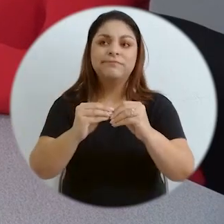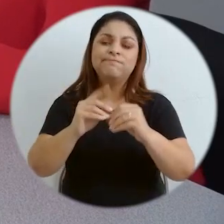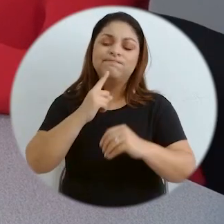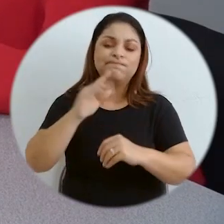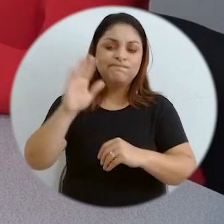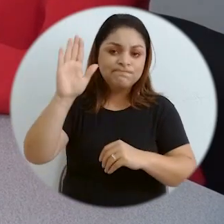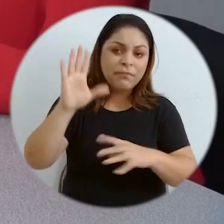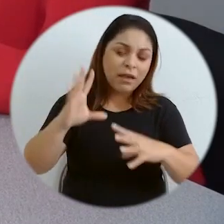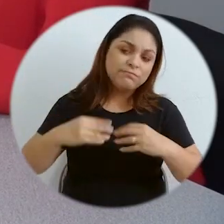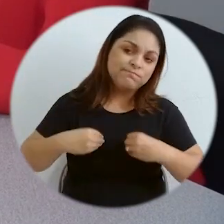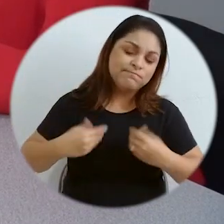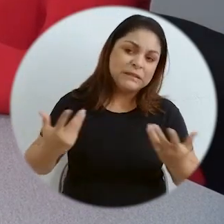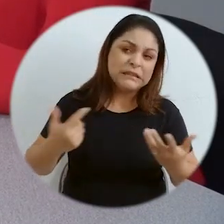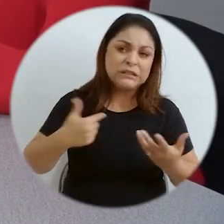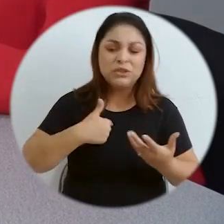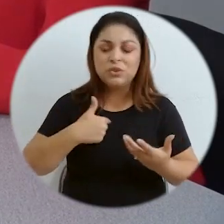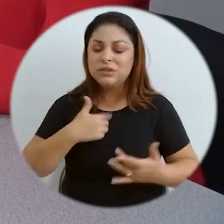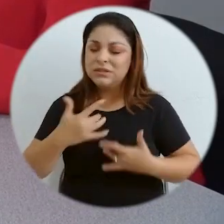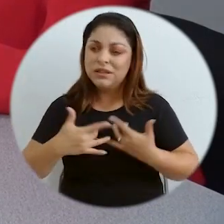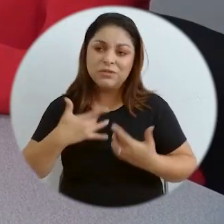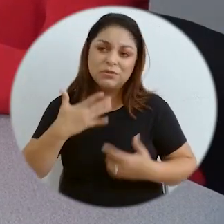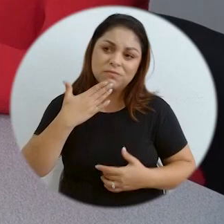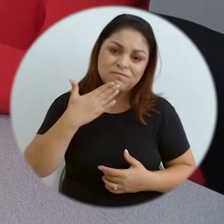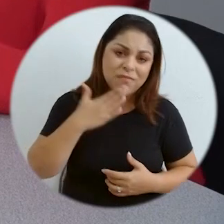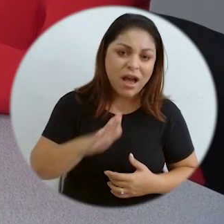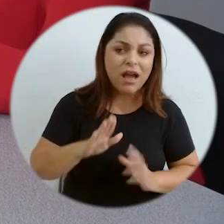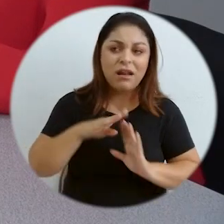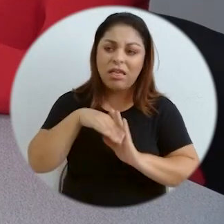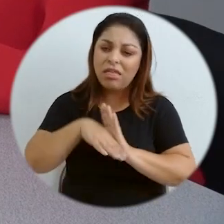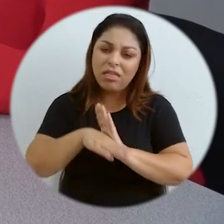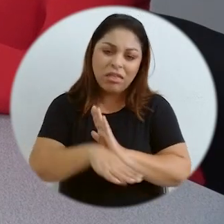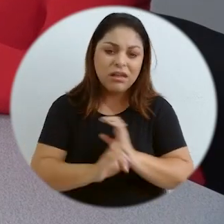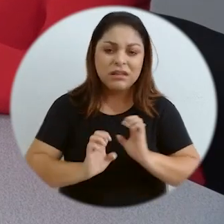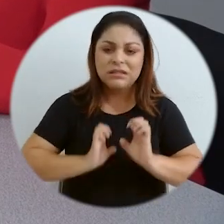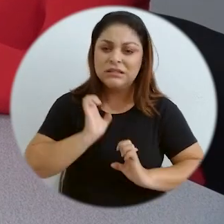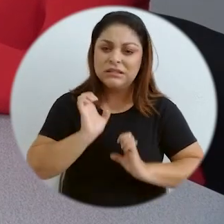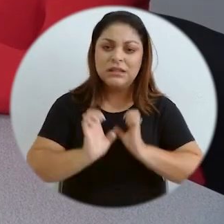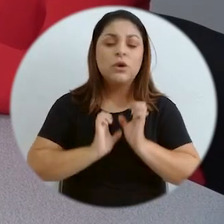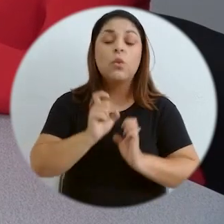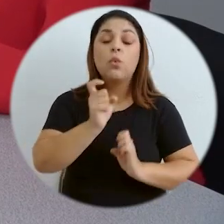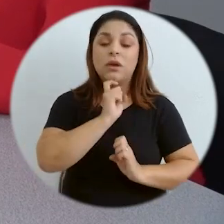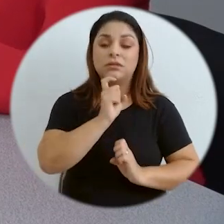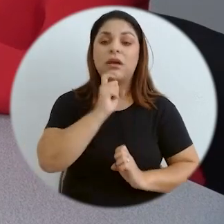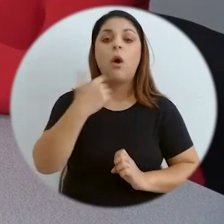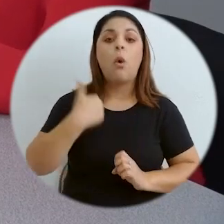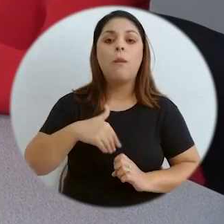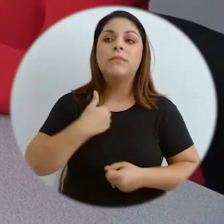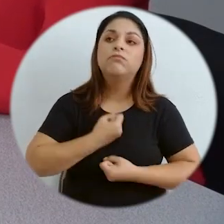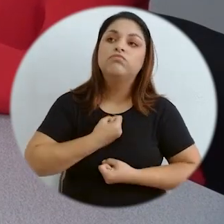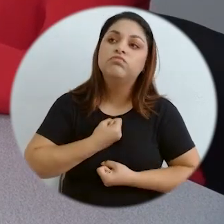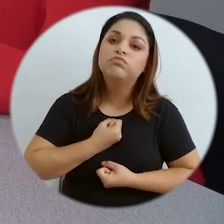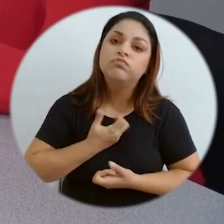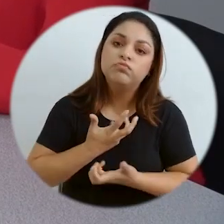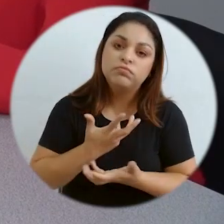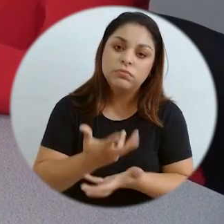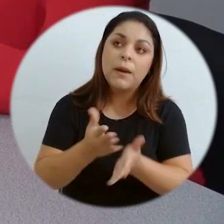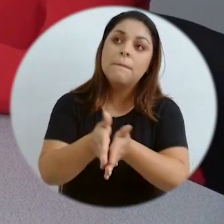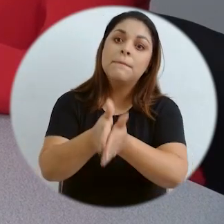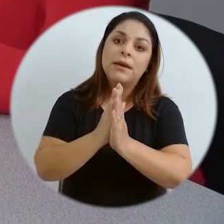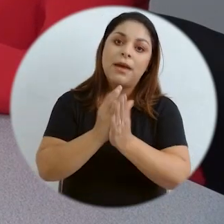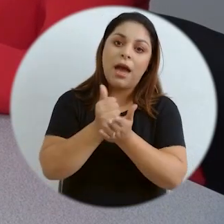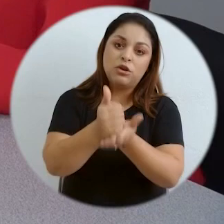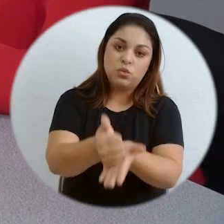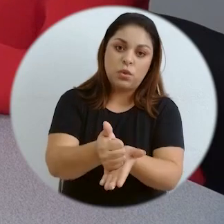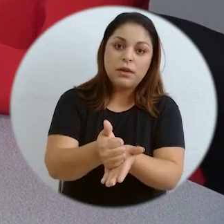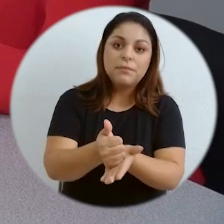con ¿verdad?, con alguna condición afectiva o con algún estado de ánimo bajo, les cuesta mucho pedir ayuda.